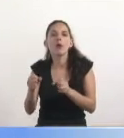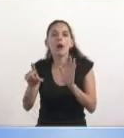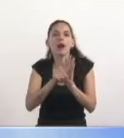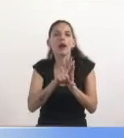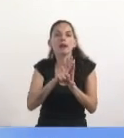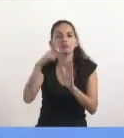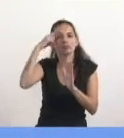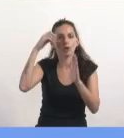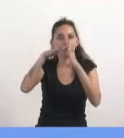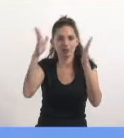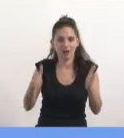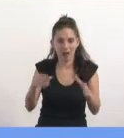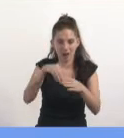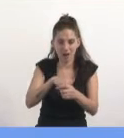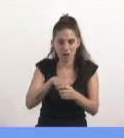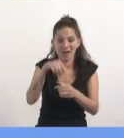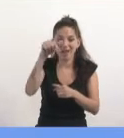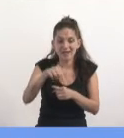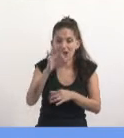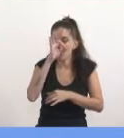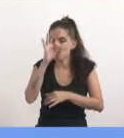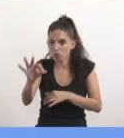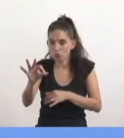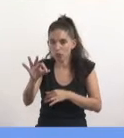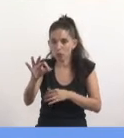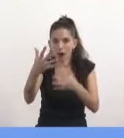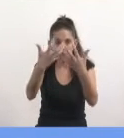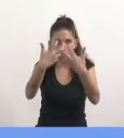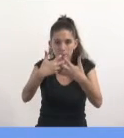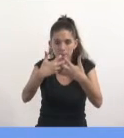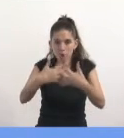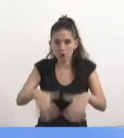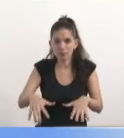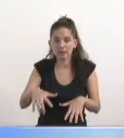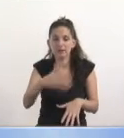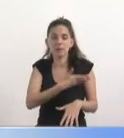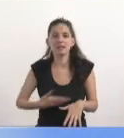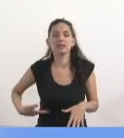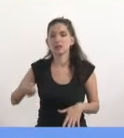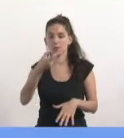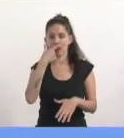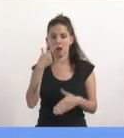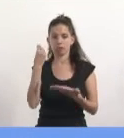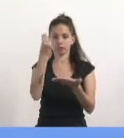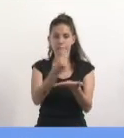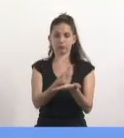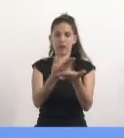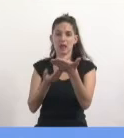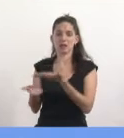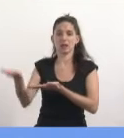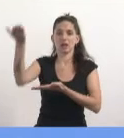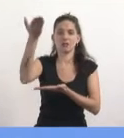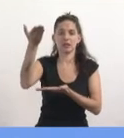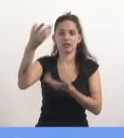Congreso de la Nación. Esa que nunca proyectó el presidente Macri cuando le asignó la transferencia de recursos